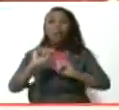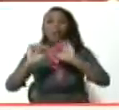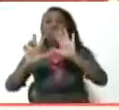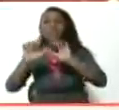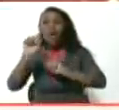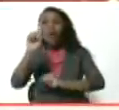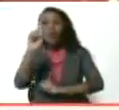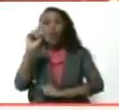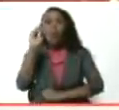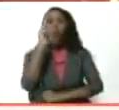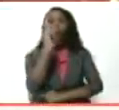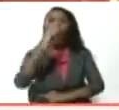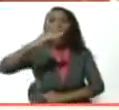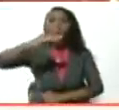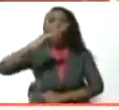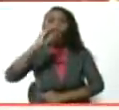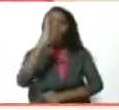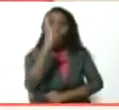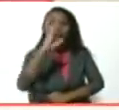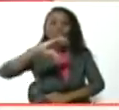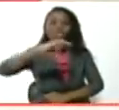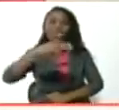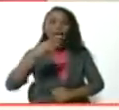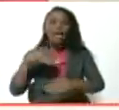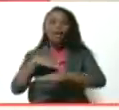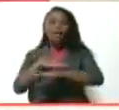14.381 VC en todo el país, hay